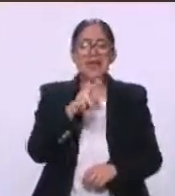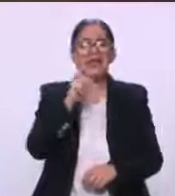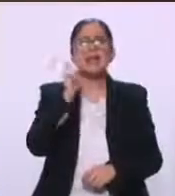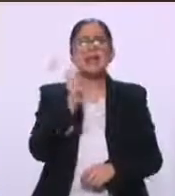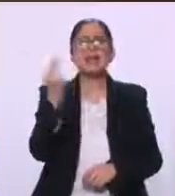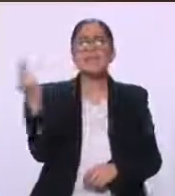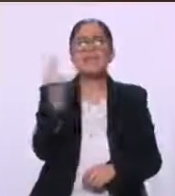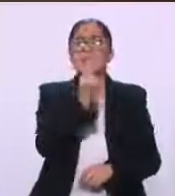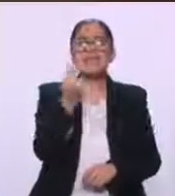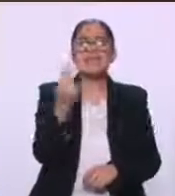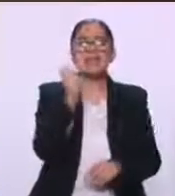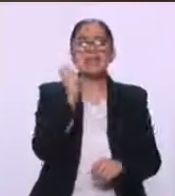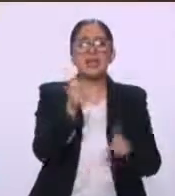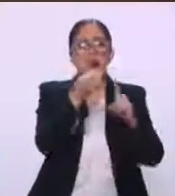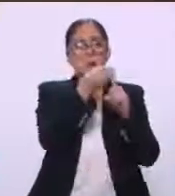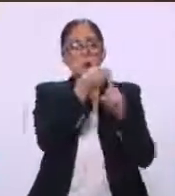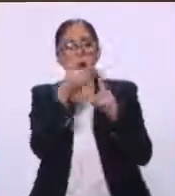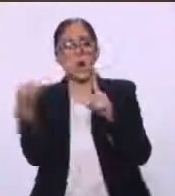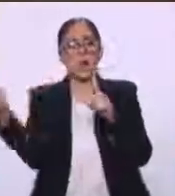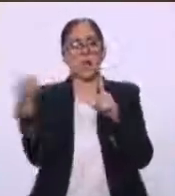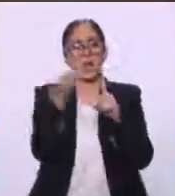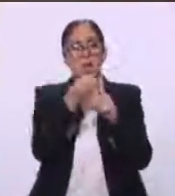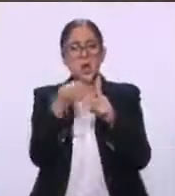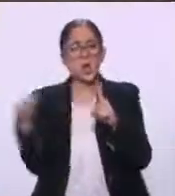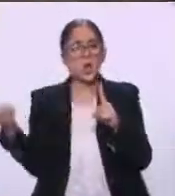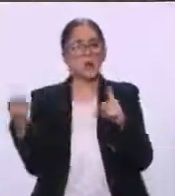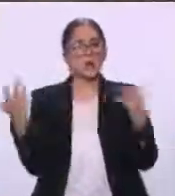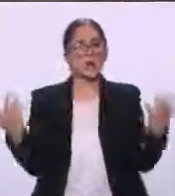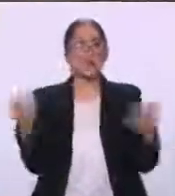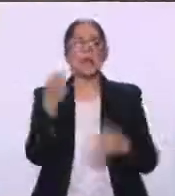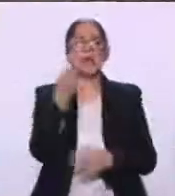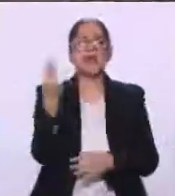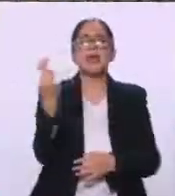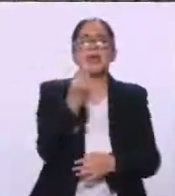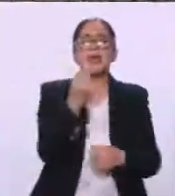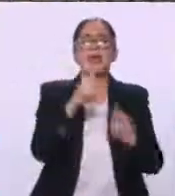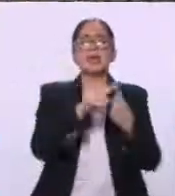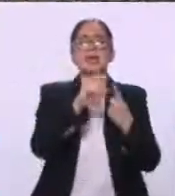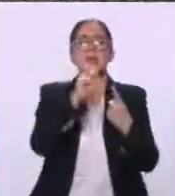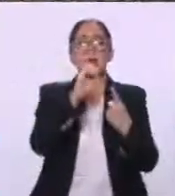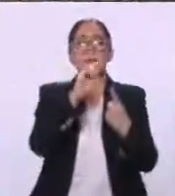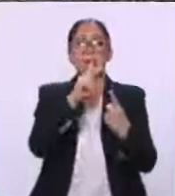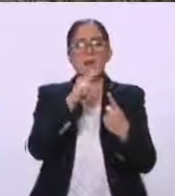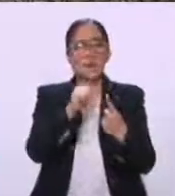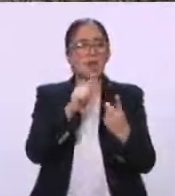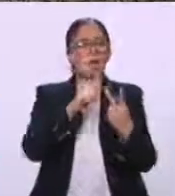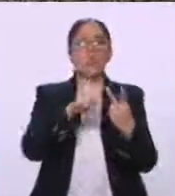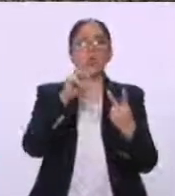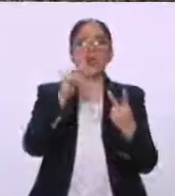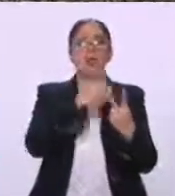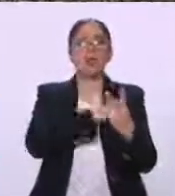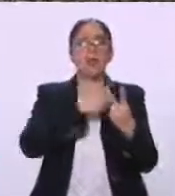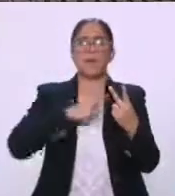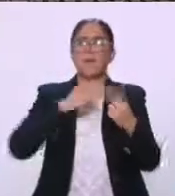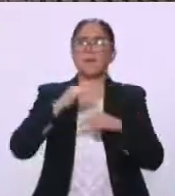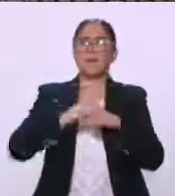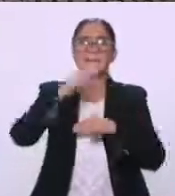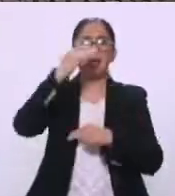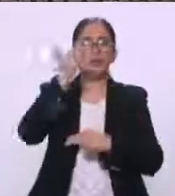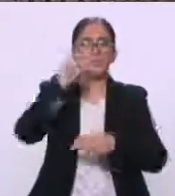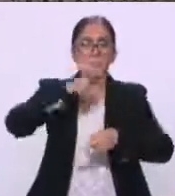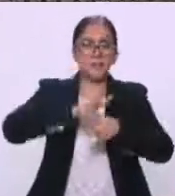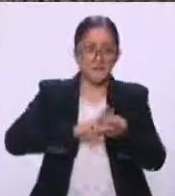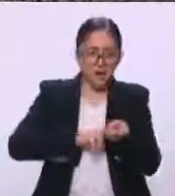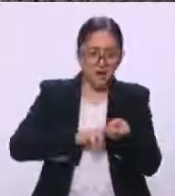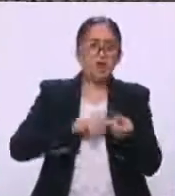desde la generación hasta los usuarios finales. Se busca soberanía, no incrementar los precios, una transición